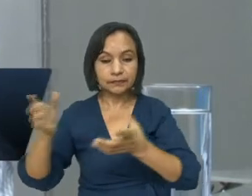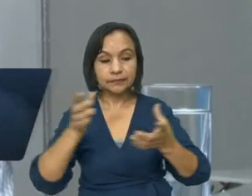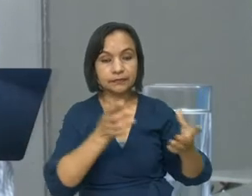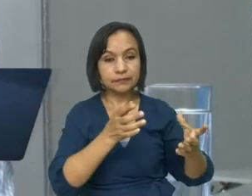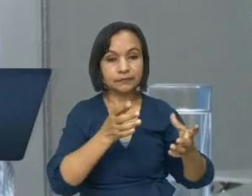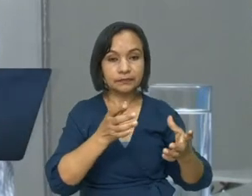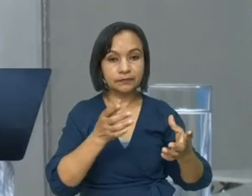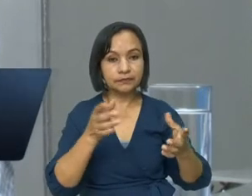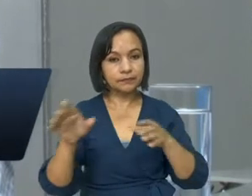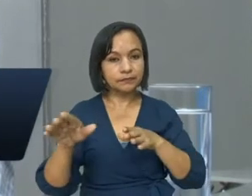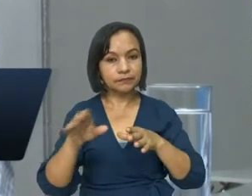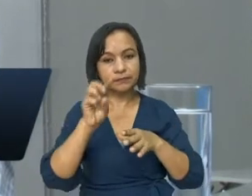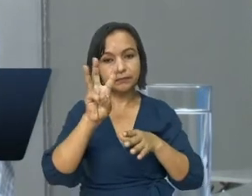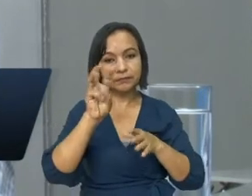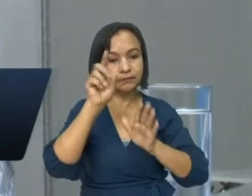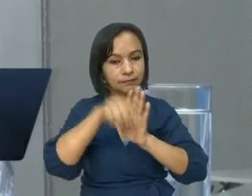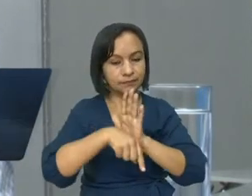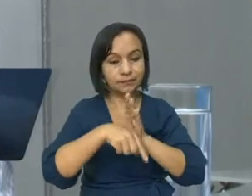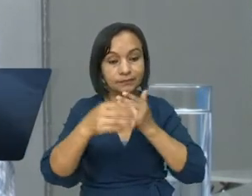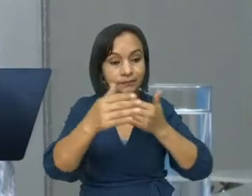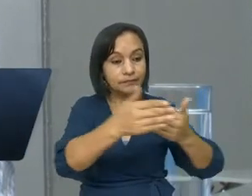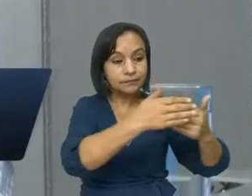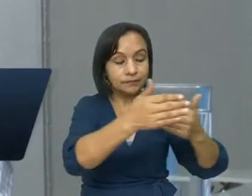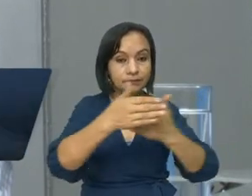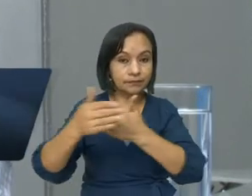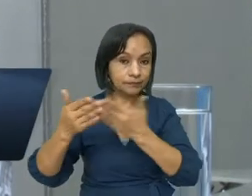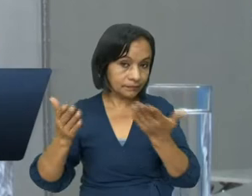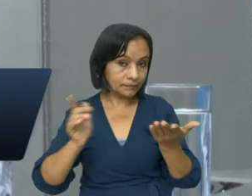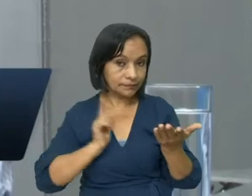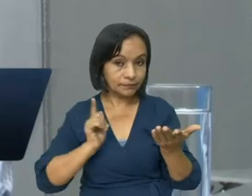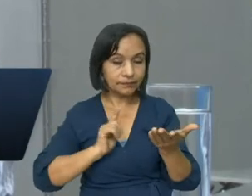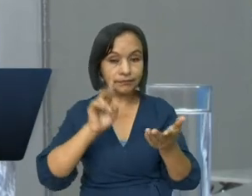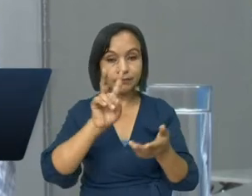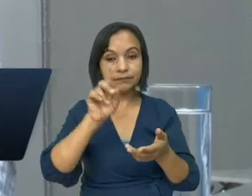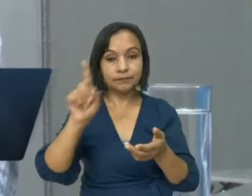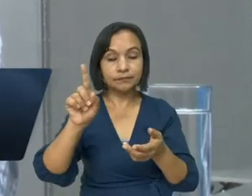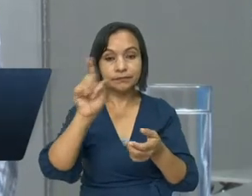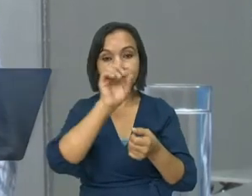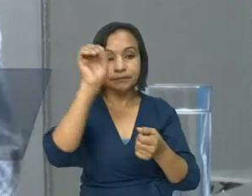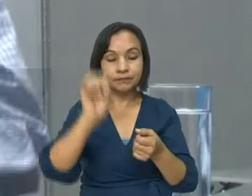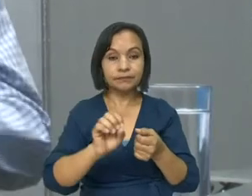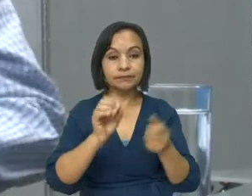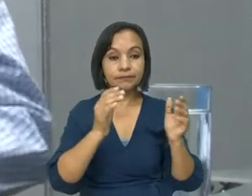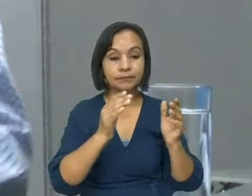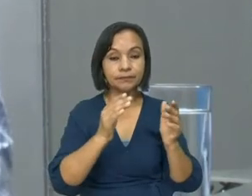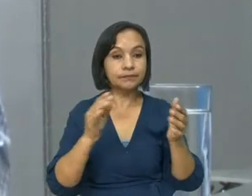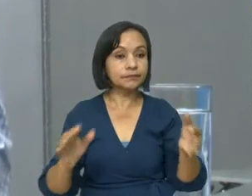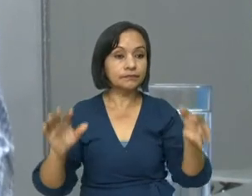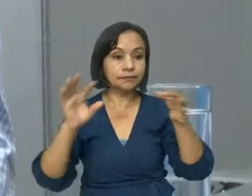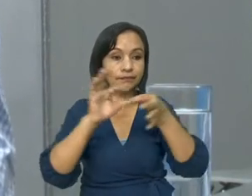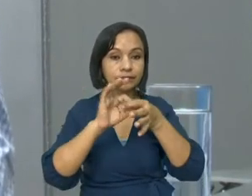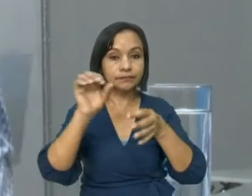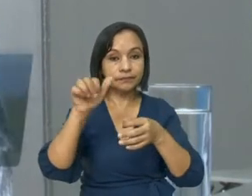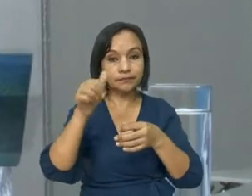casa, no debe pasar de 30 minutos. Entonces ahí nosotros tenemos el 21% de esa cobertura. Si sumamos, estamos hablando